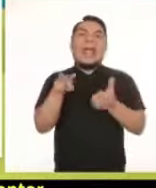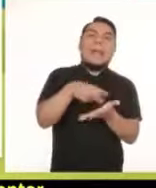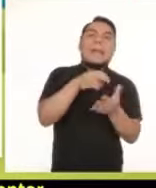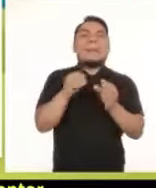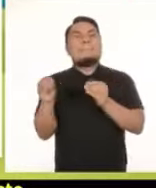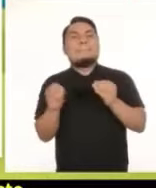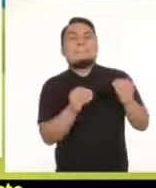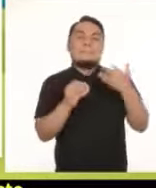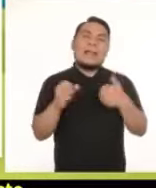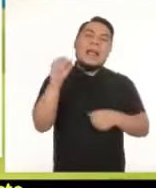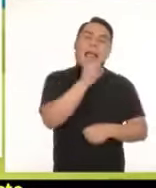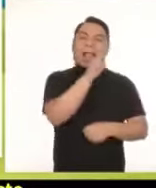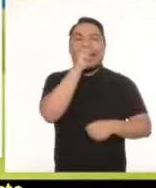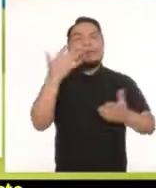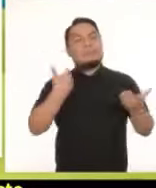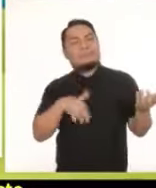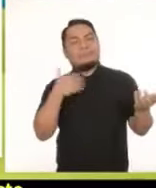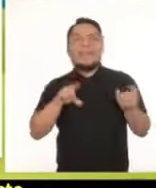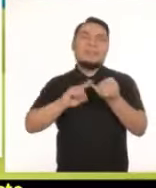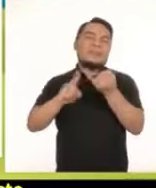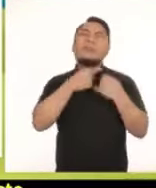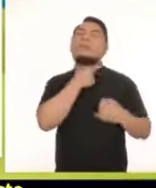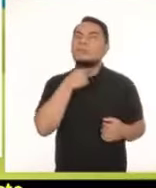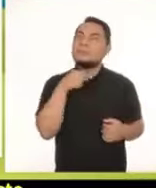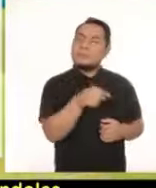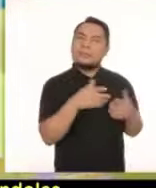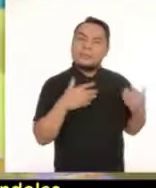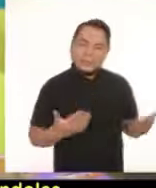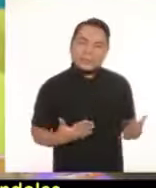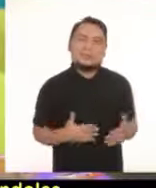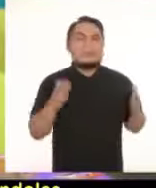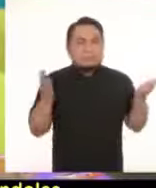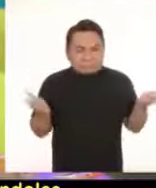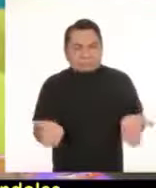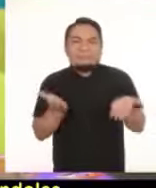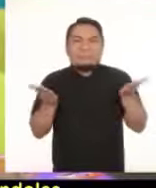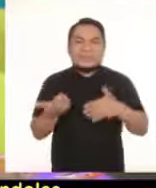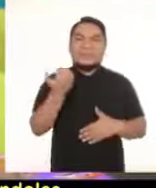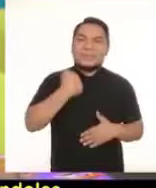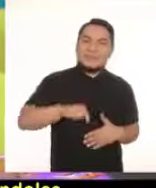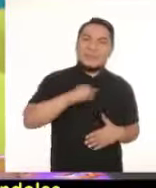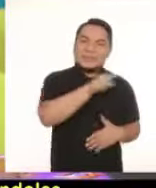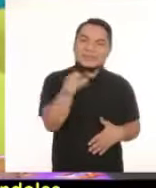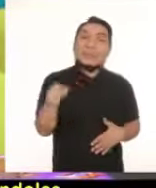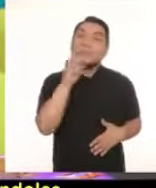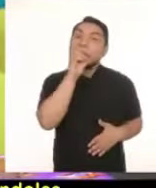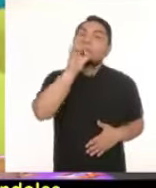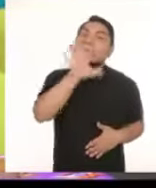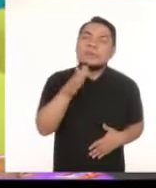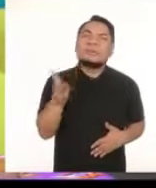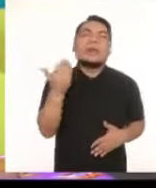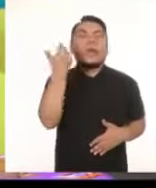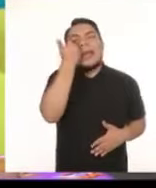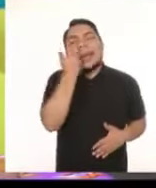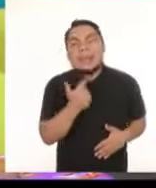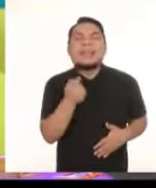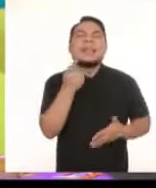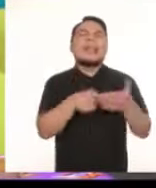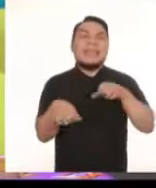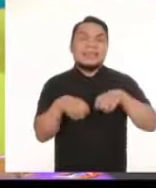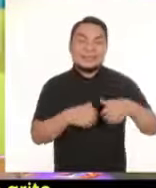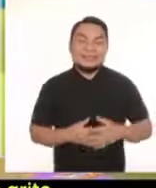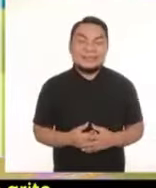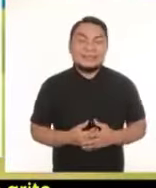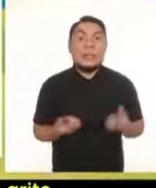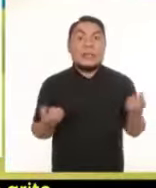bailar, cantar o tocar el instrumento que más le guste. Pueden incentivar a sus guaguacunas diciéndoles con cariño qué